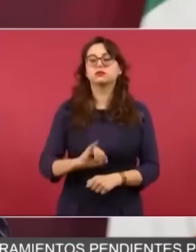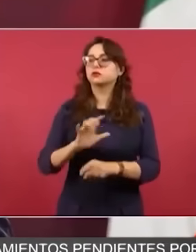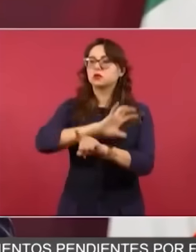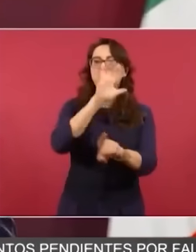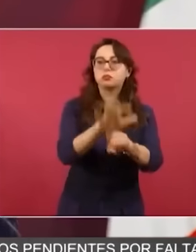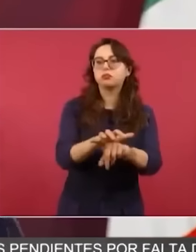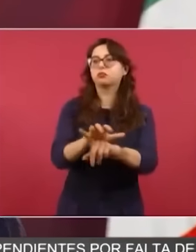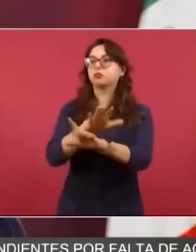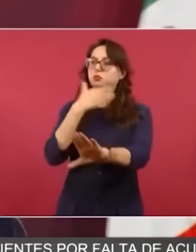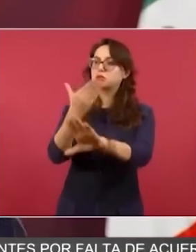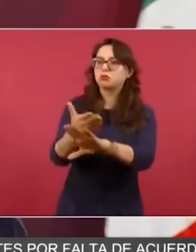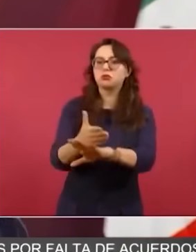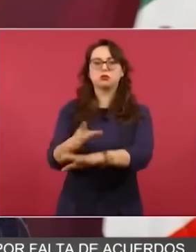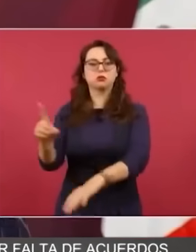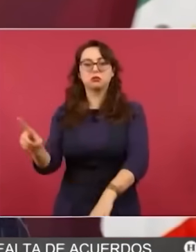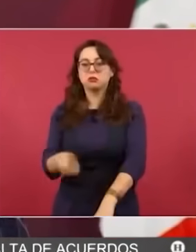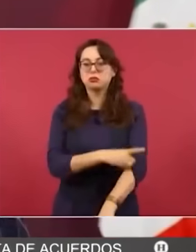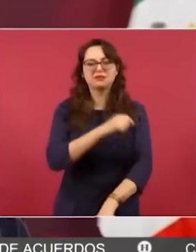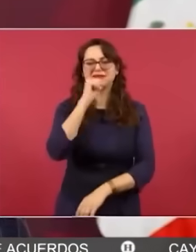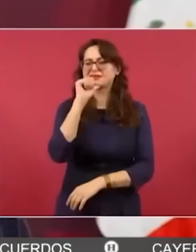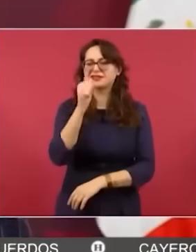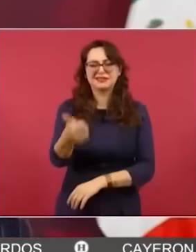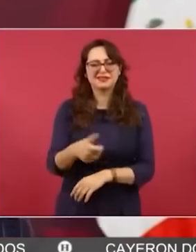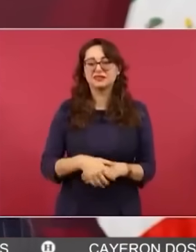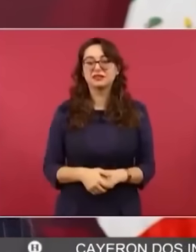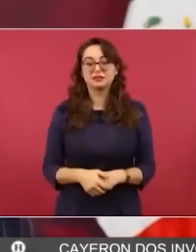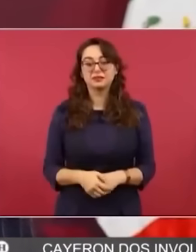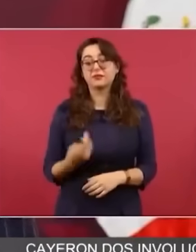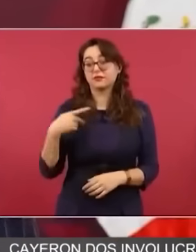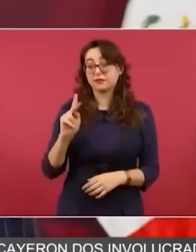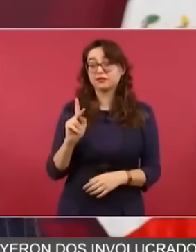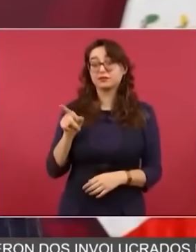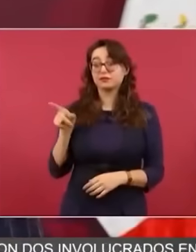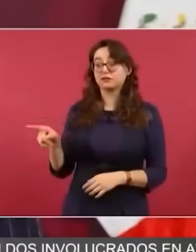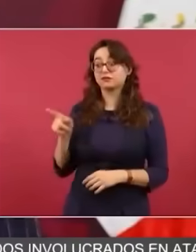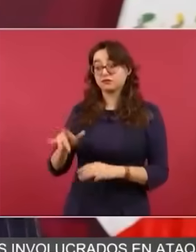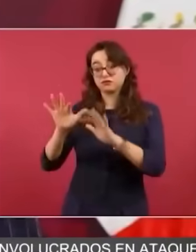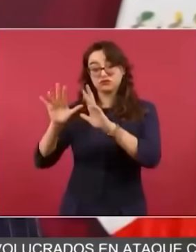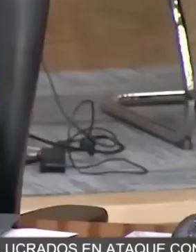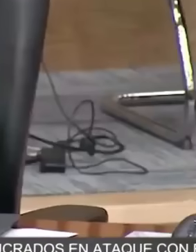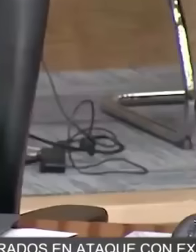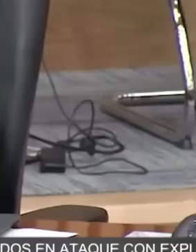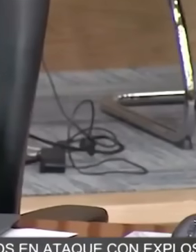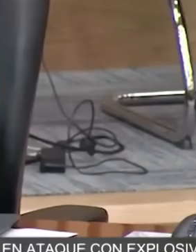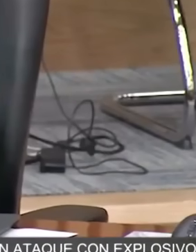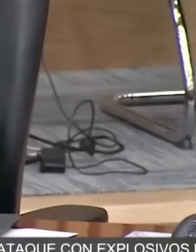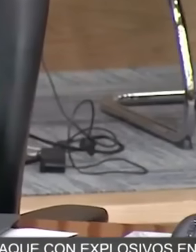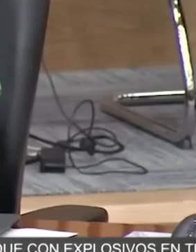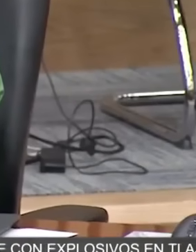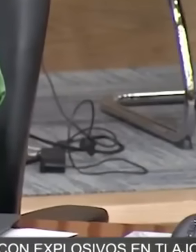tercera denuncia contra el presidente, pero ahora será ante la Fiscalía General de la República por la filtración de datos